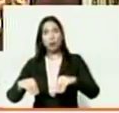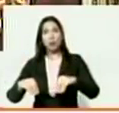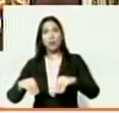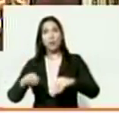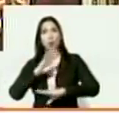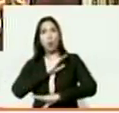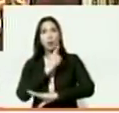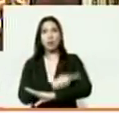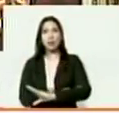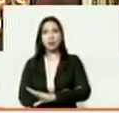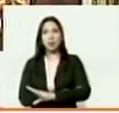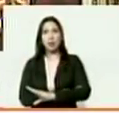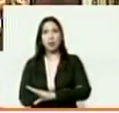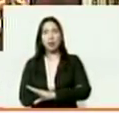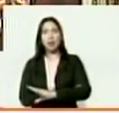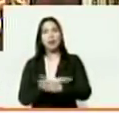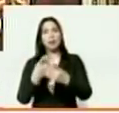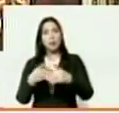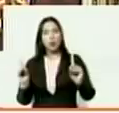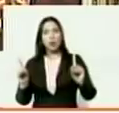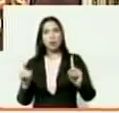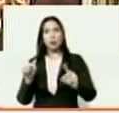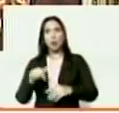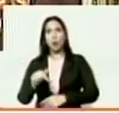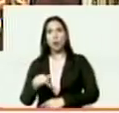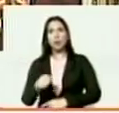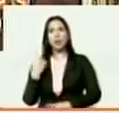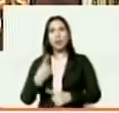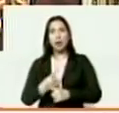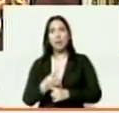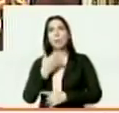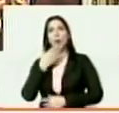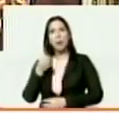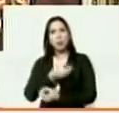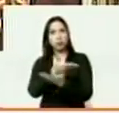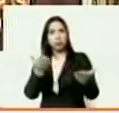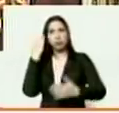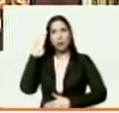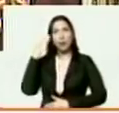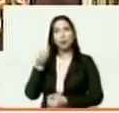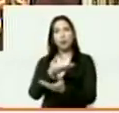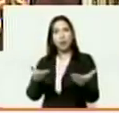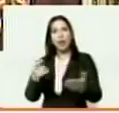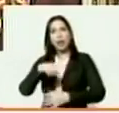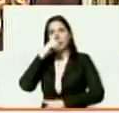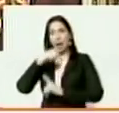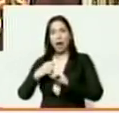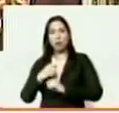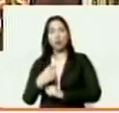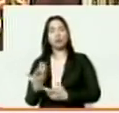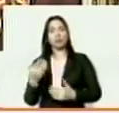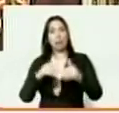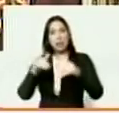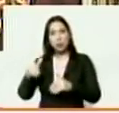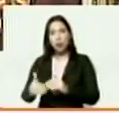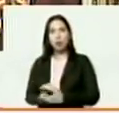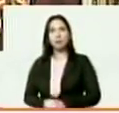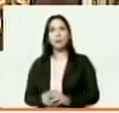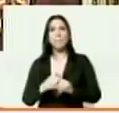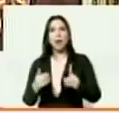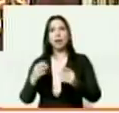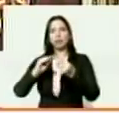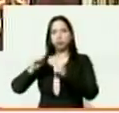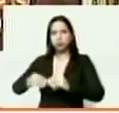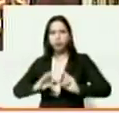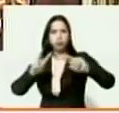democracia. Ahorita tenemos, deben saber ustedes, este año tenemos elecciones para renovar